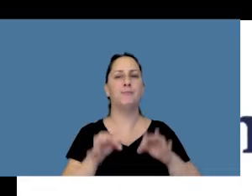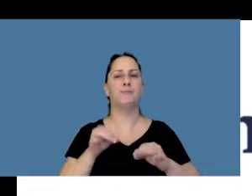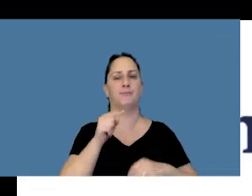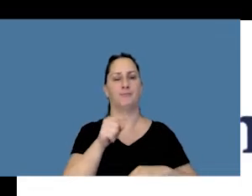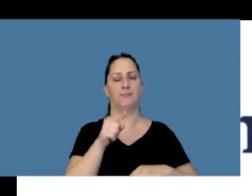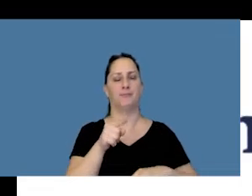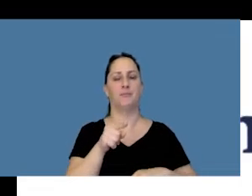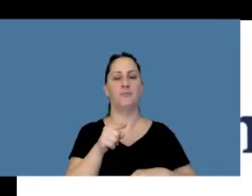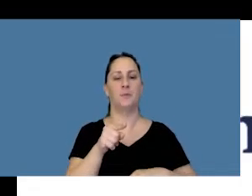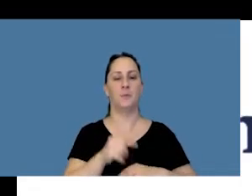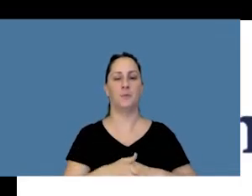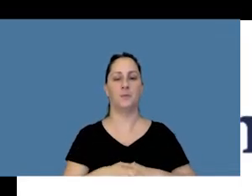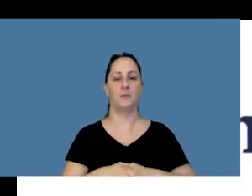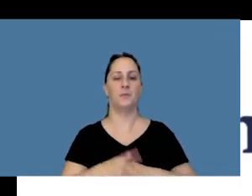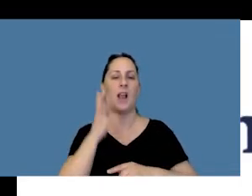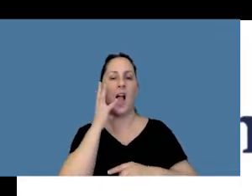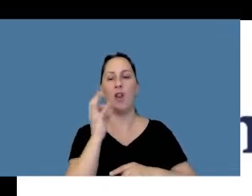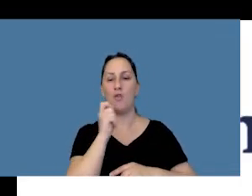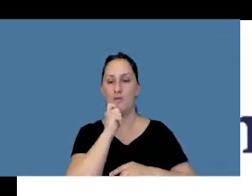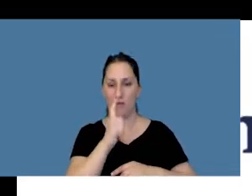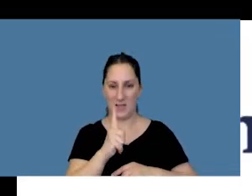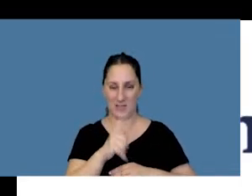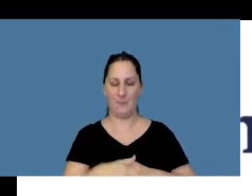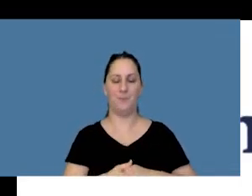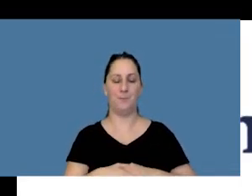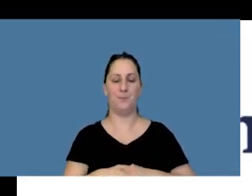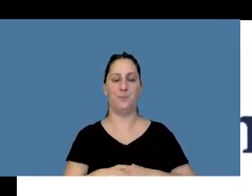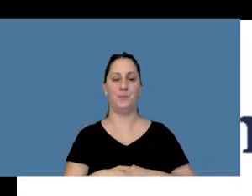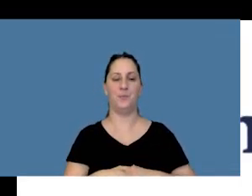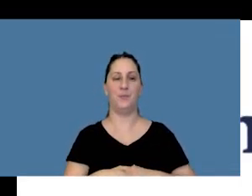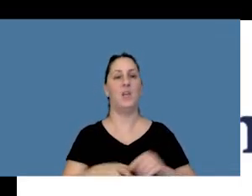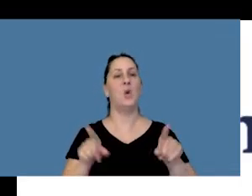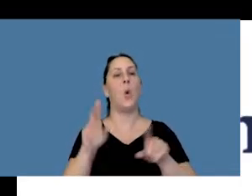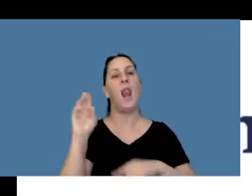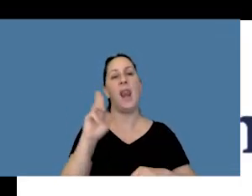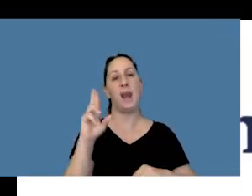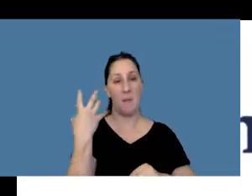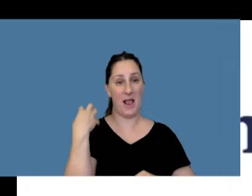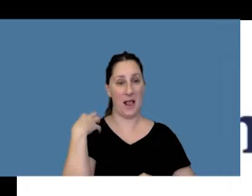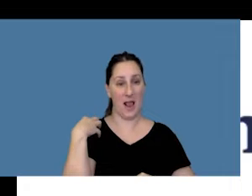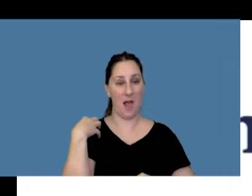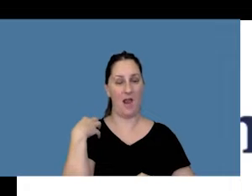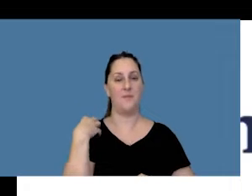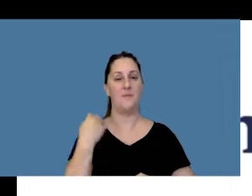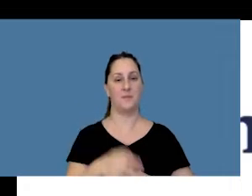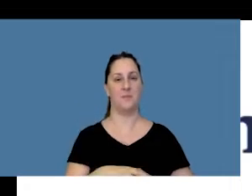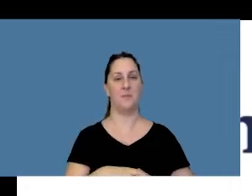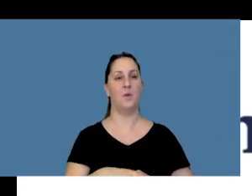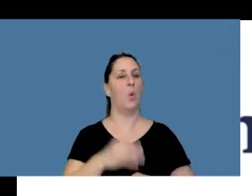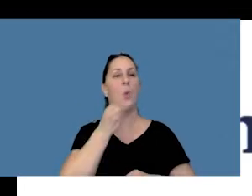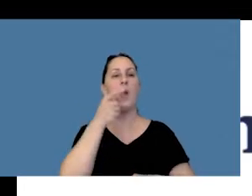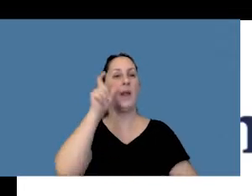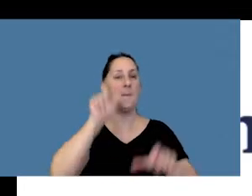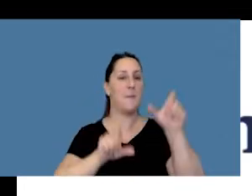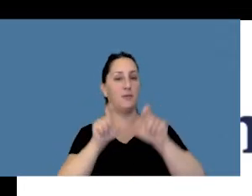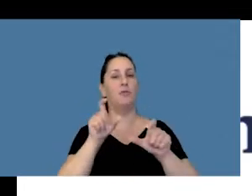debidamente en algo fácil. En lugar de, como es en el régimen general, cuando, digamos, cualquier contribuyente que